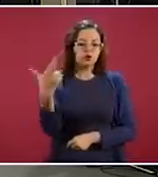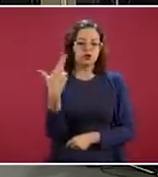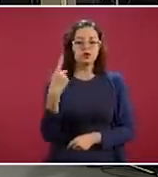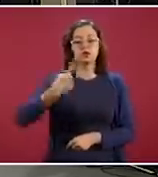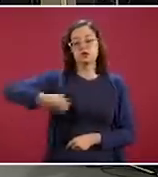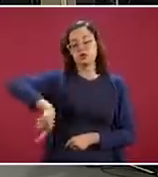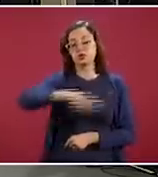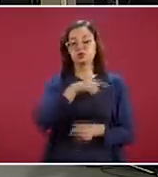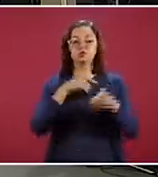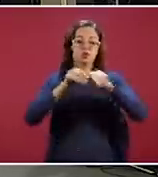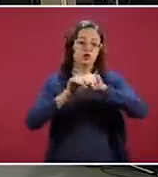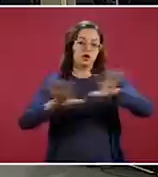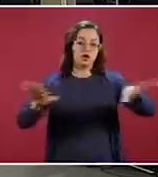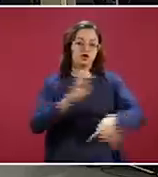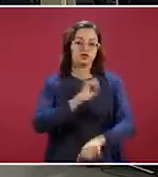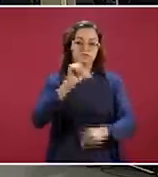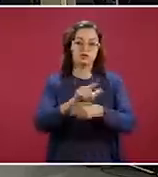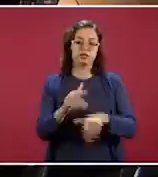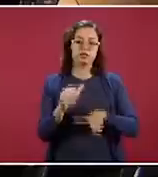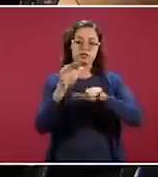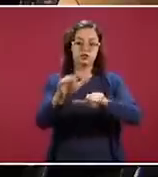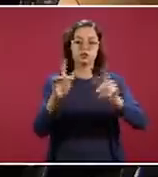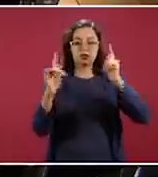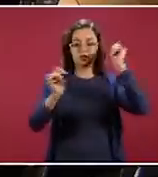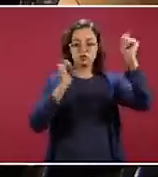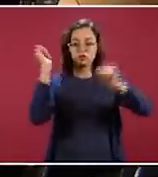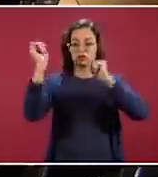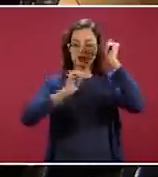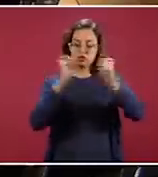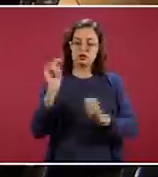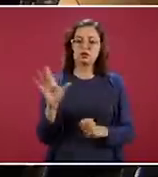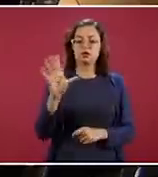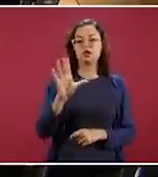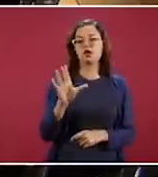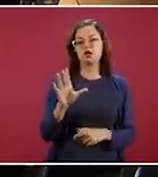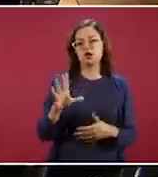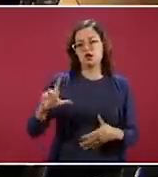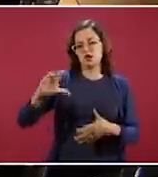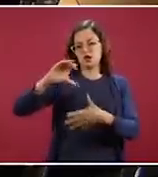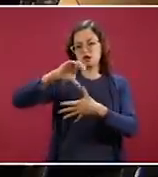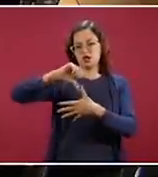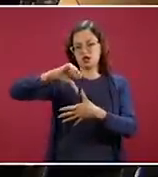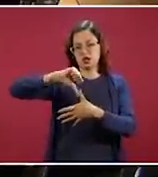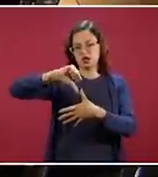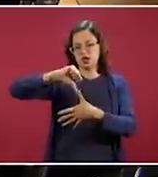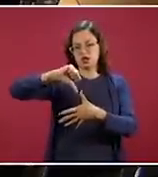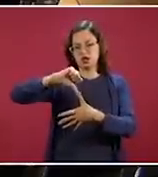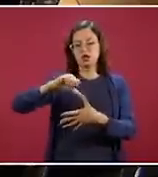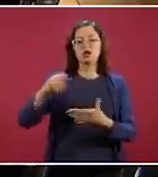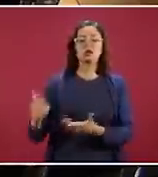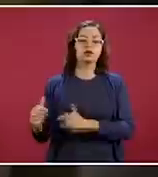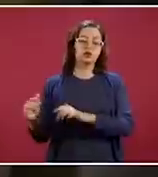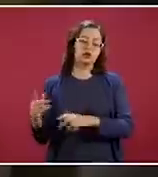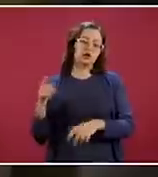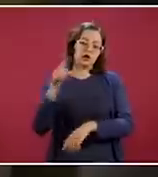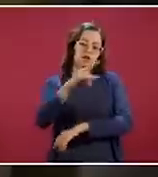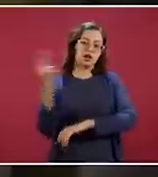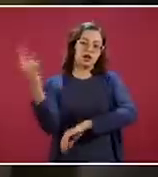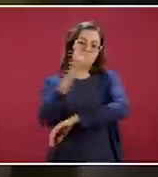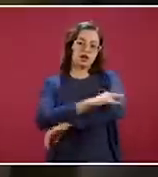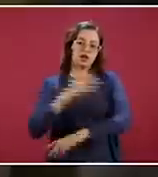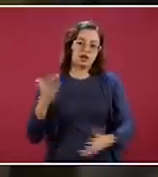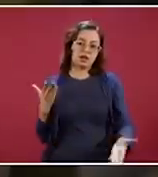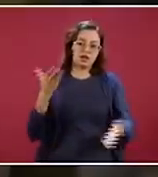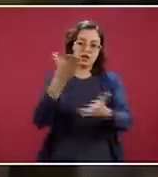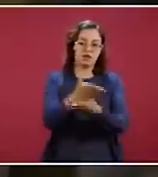especial sobre turistas de Sudamérica que vienen a México y que denuncian que en el aeropuerto internacional